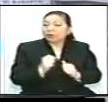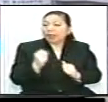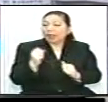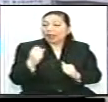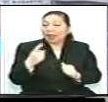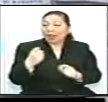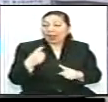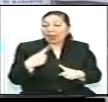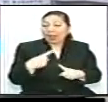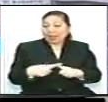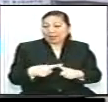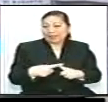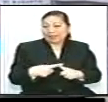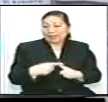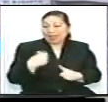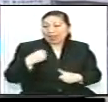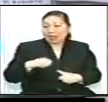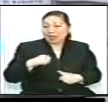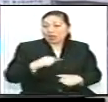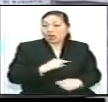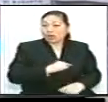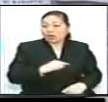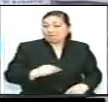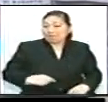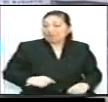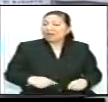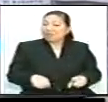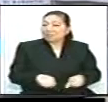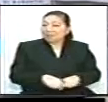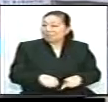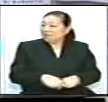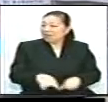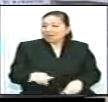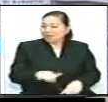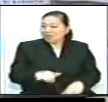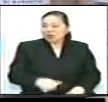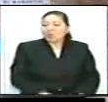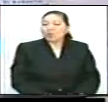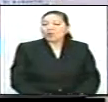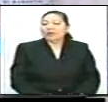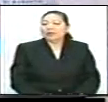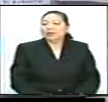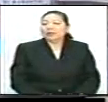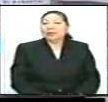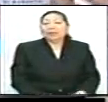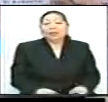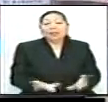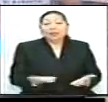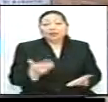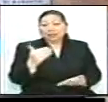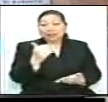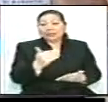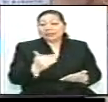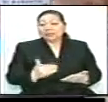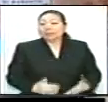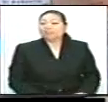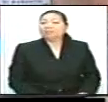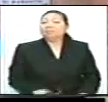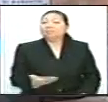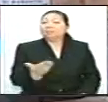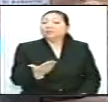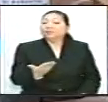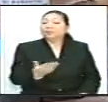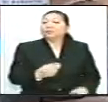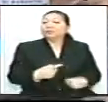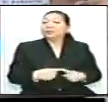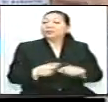exalcaldes y han ido a la cárcel. Y un gobernador regional también de igual forma. Y eso, ojalá que la gente, porque nos piden en el resto